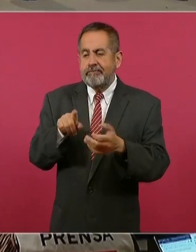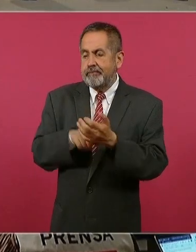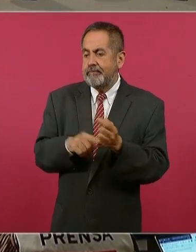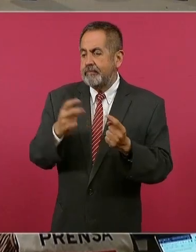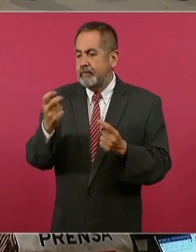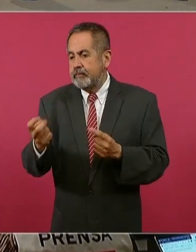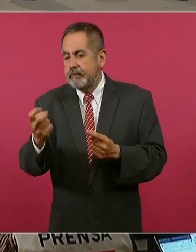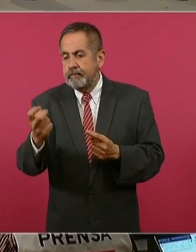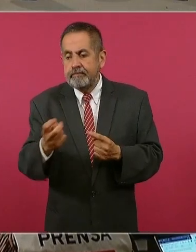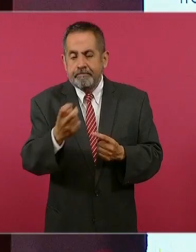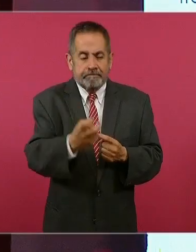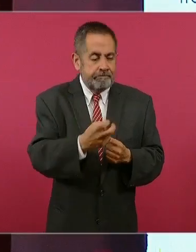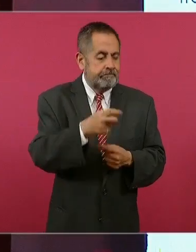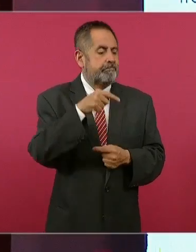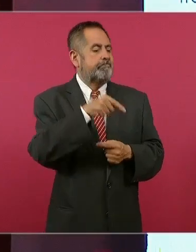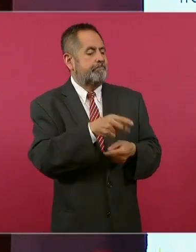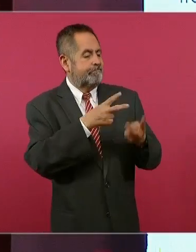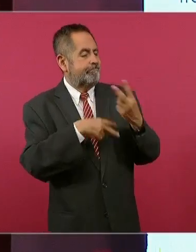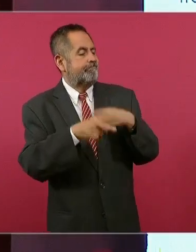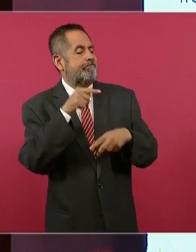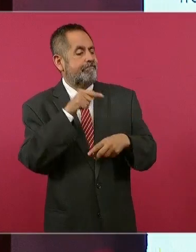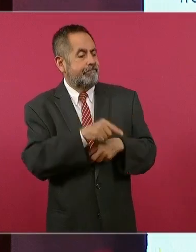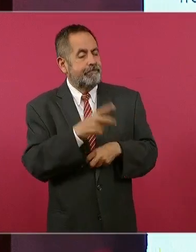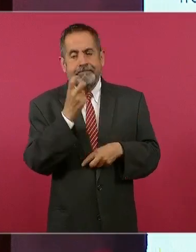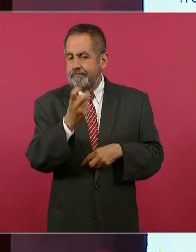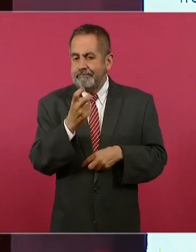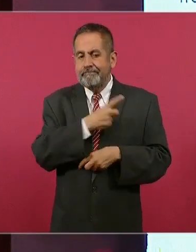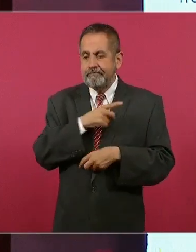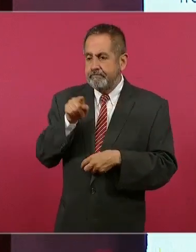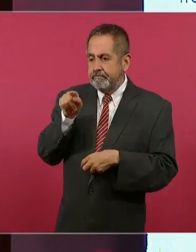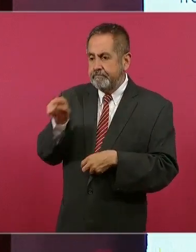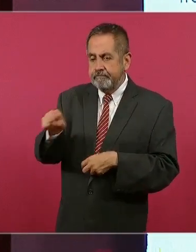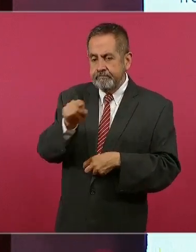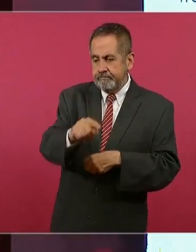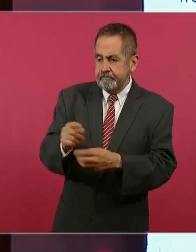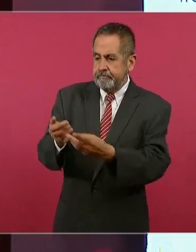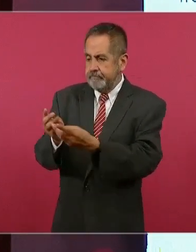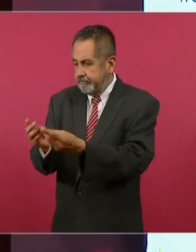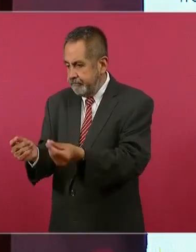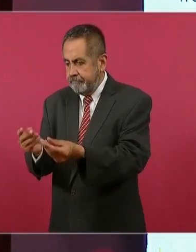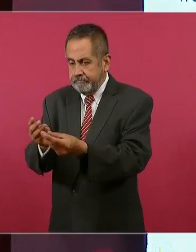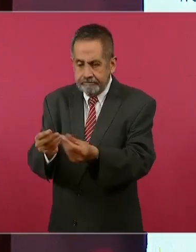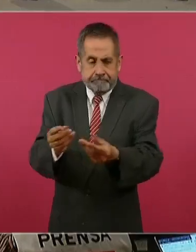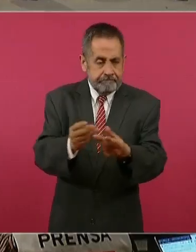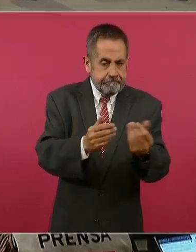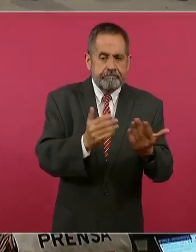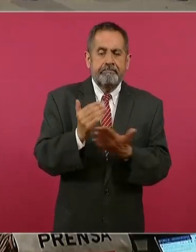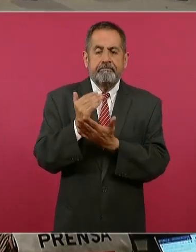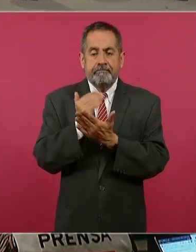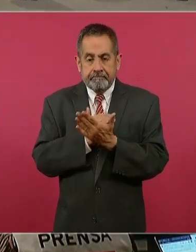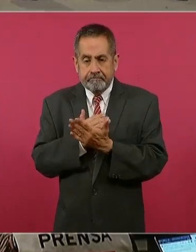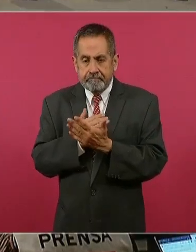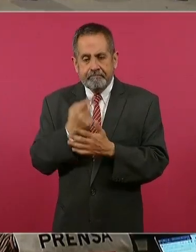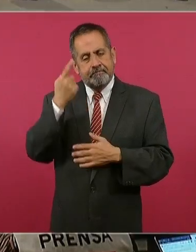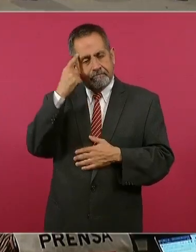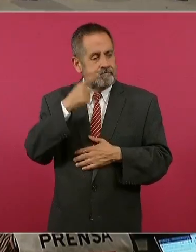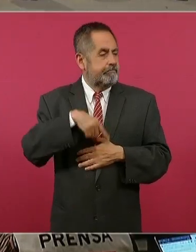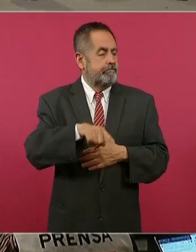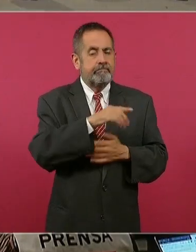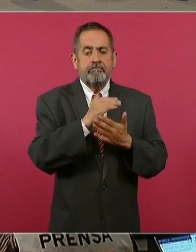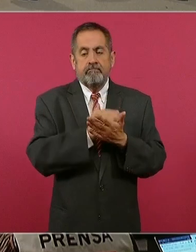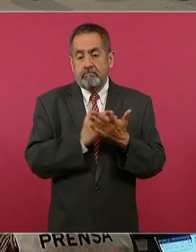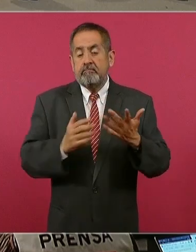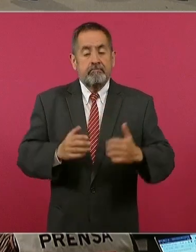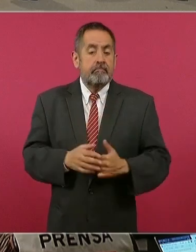fenómeno colectivo, y por eso tiene que abordarse de una manera general, preventiva, considerando ambos lados. Donde